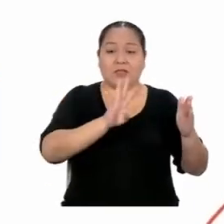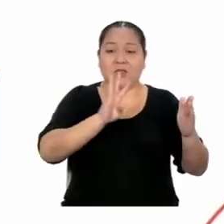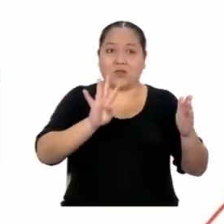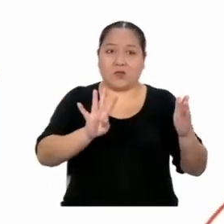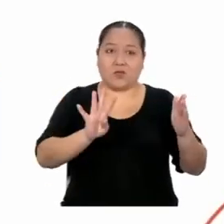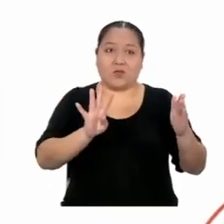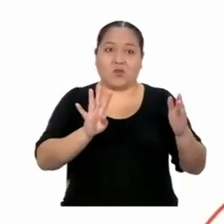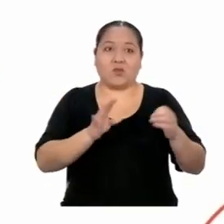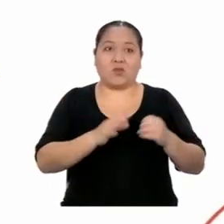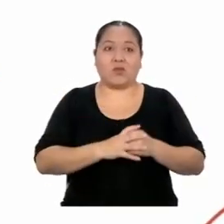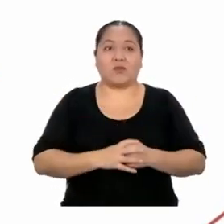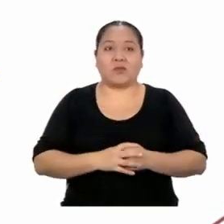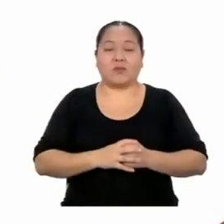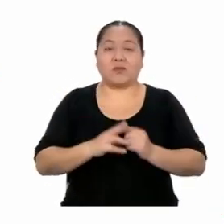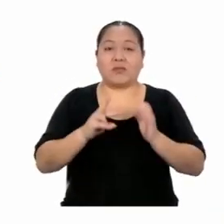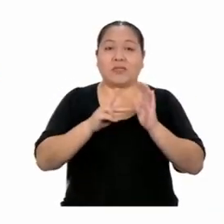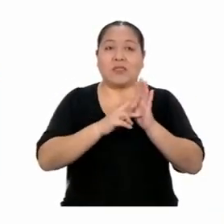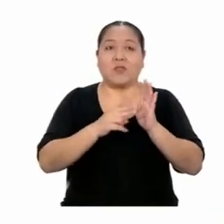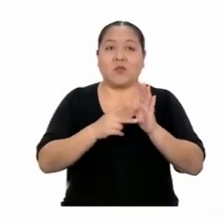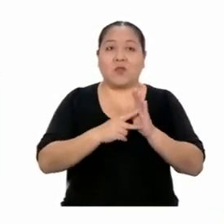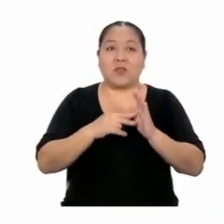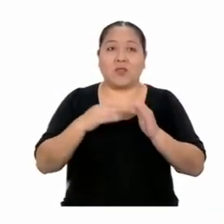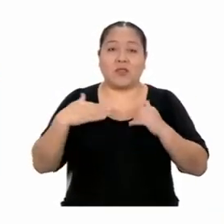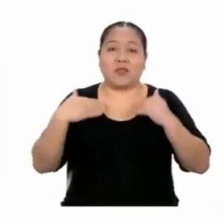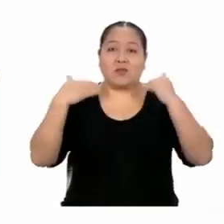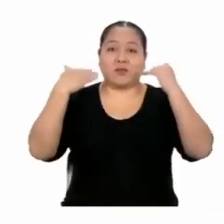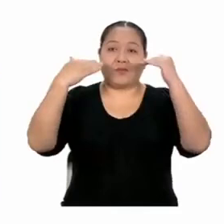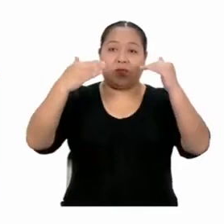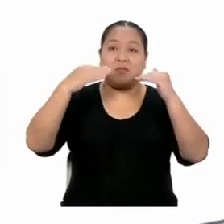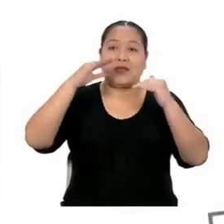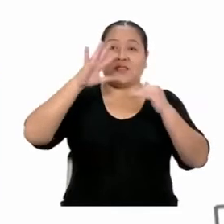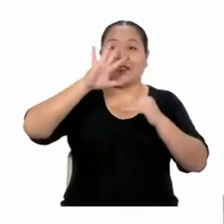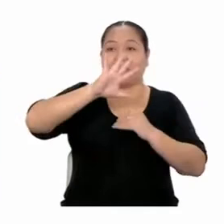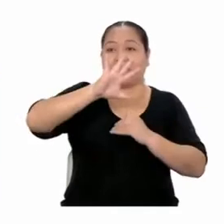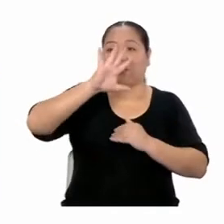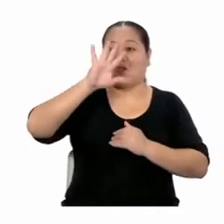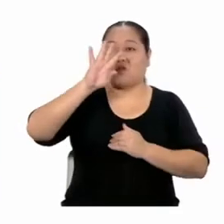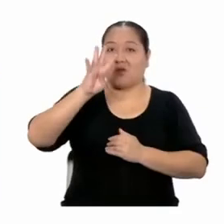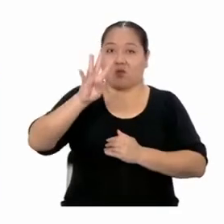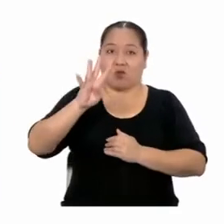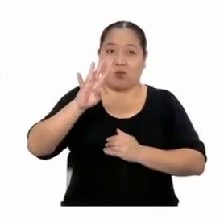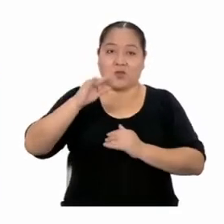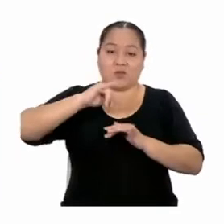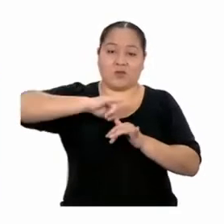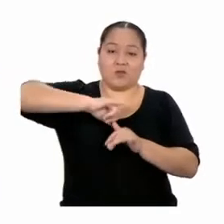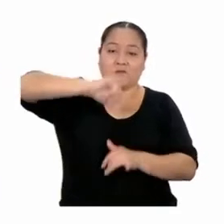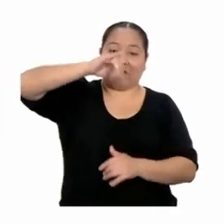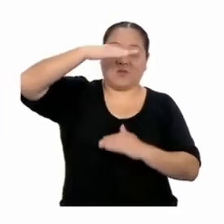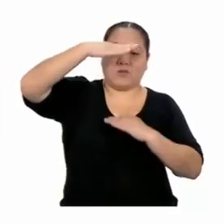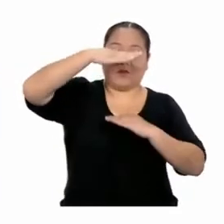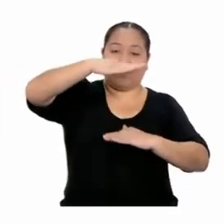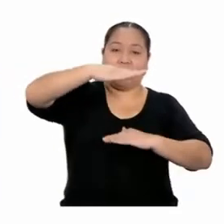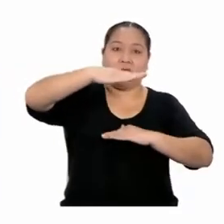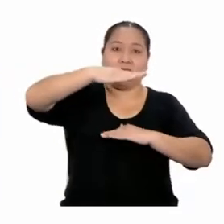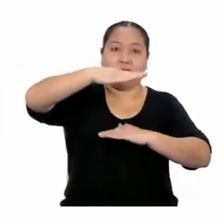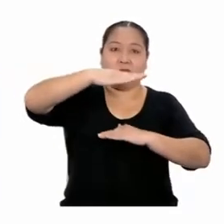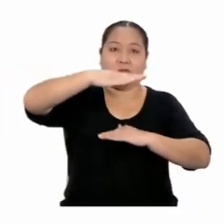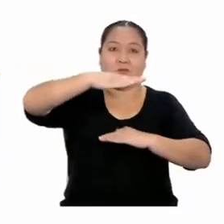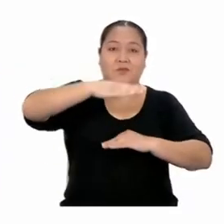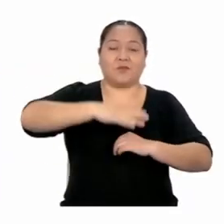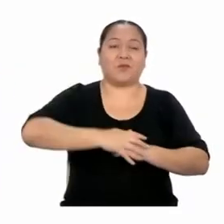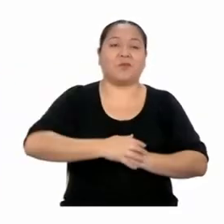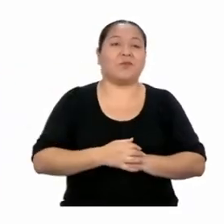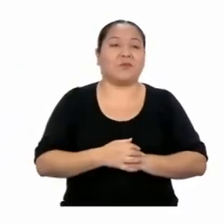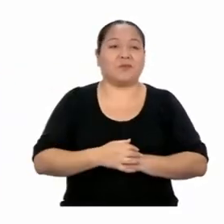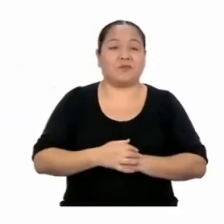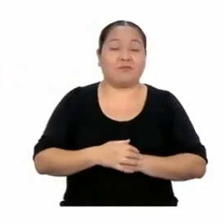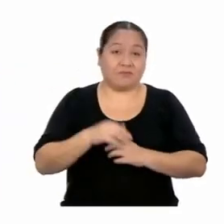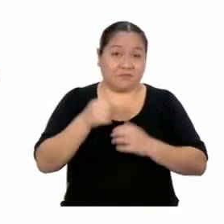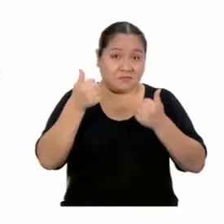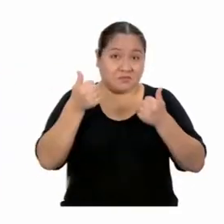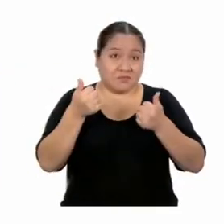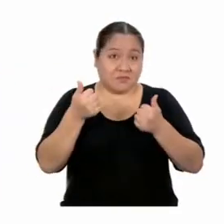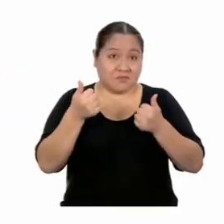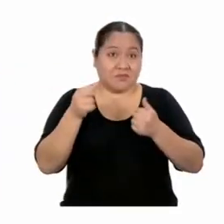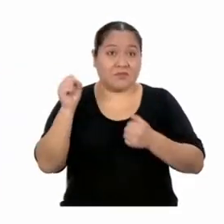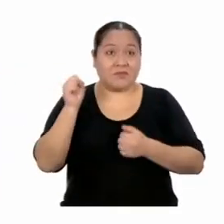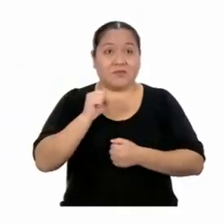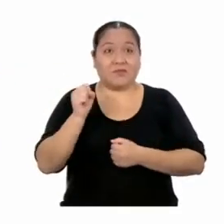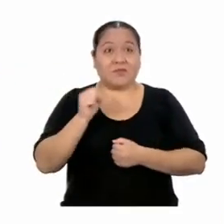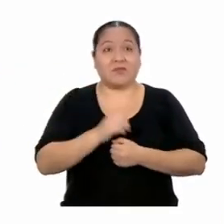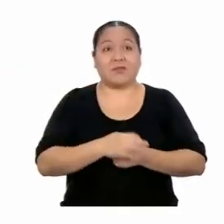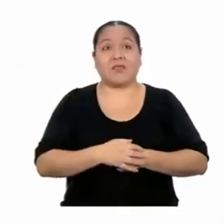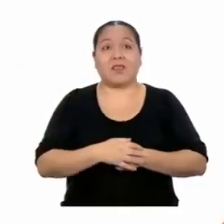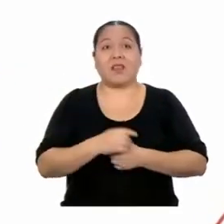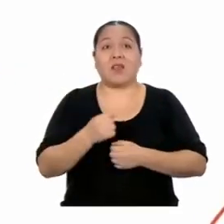metros. Por lo tanto, su lado opuesto también medirá lo mismo, 54 metros. Hasta ahí, ¿todo bien? El